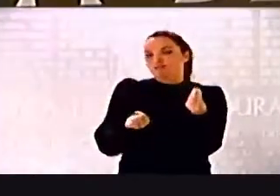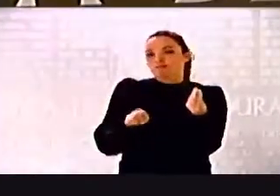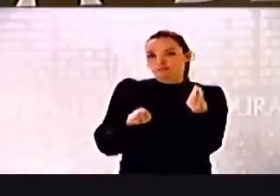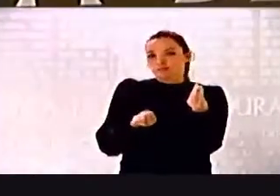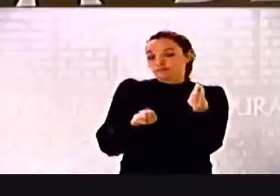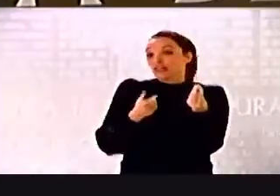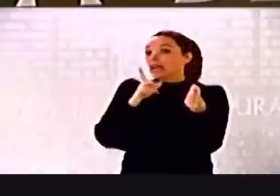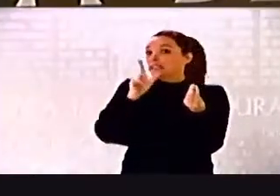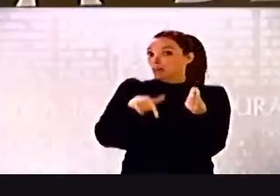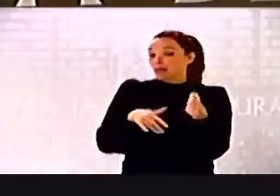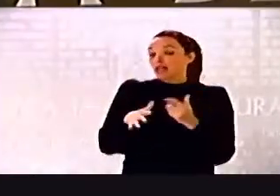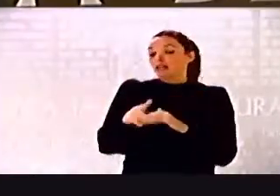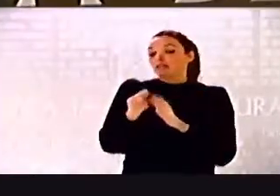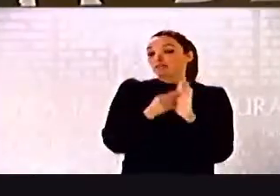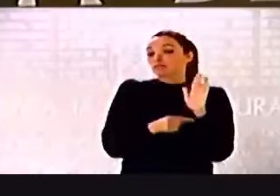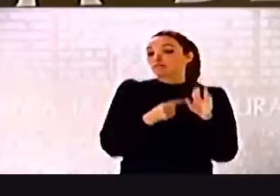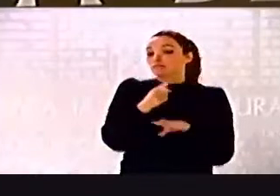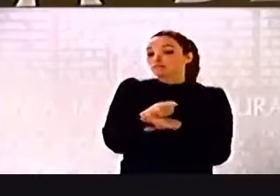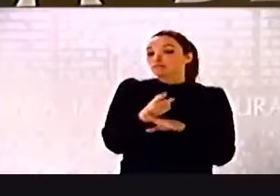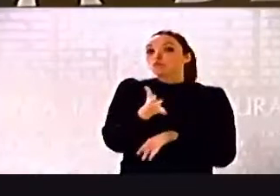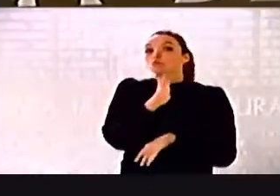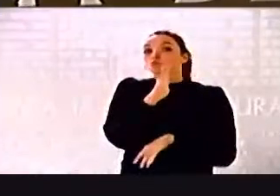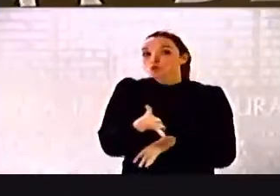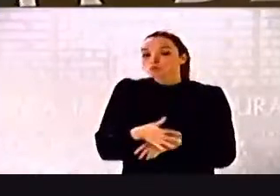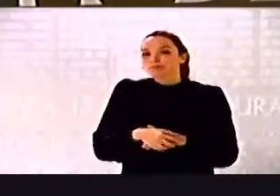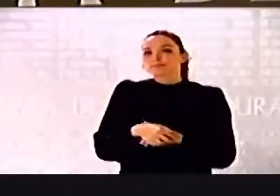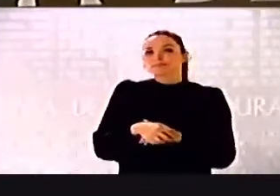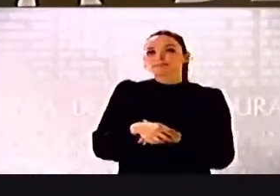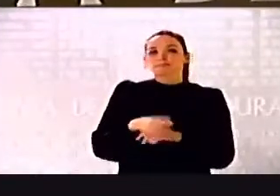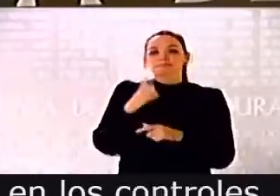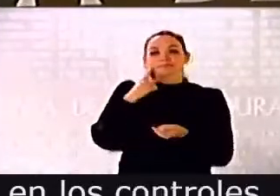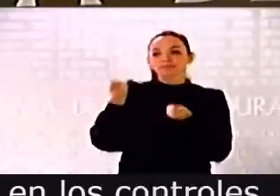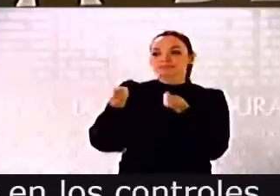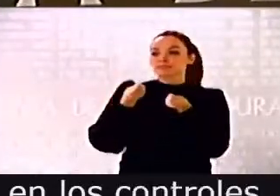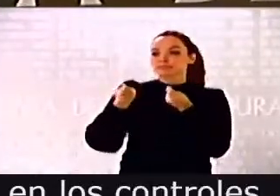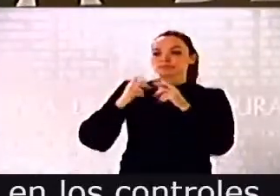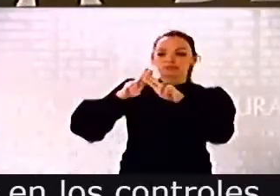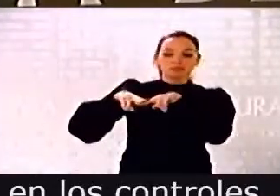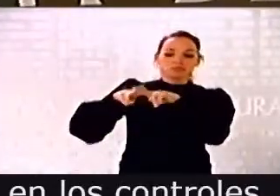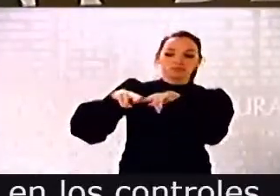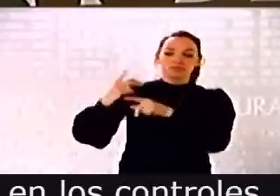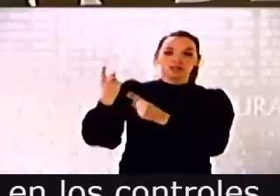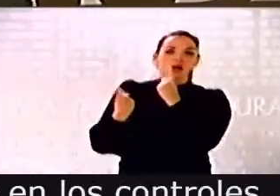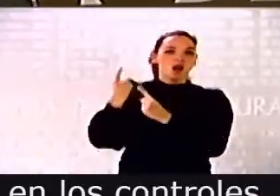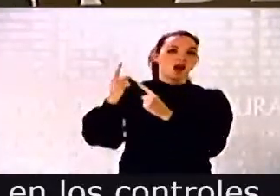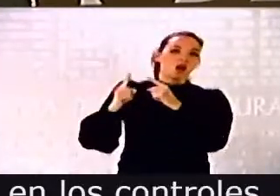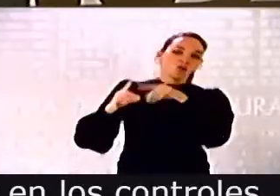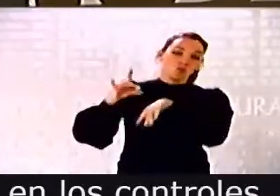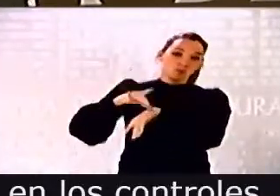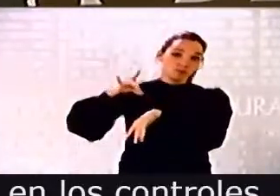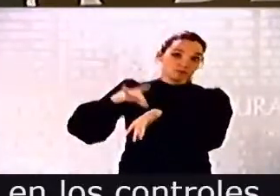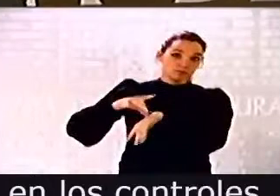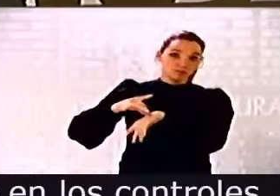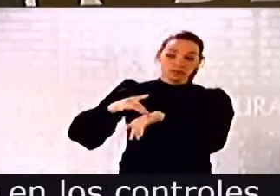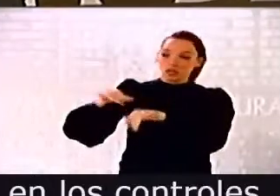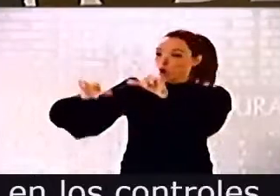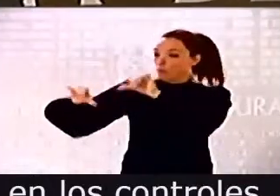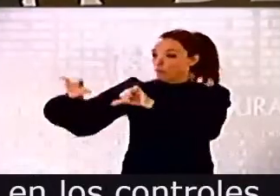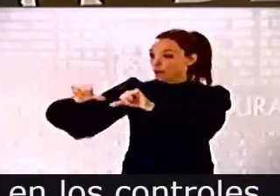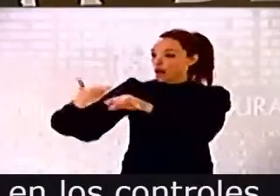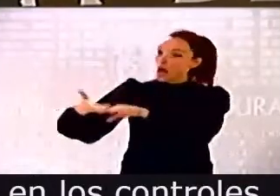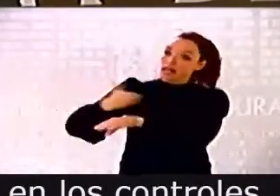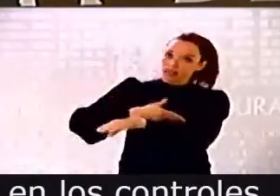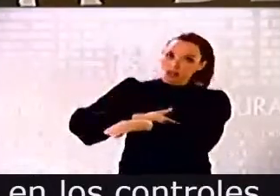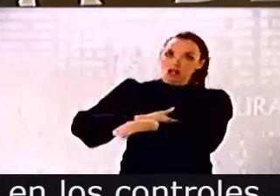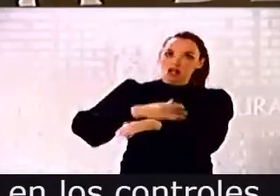y porque en los controles prequirúrgicos que se han hecho a algunos pacientes, en los controles prequirúrgicos han empezado a